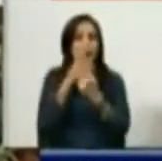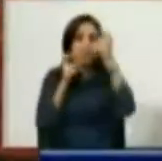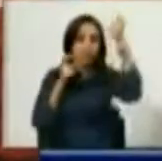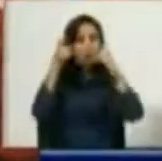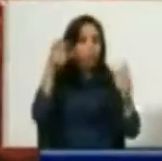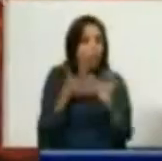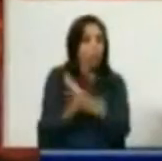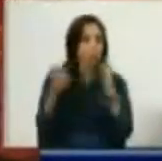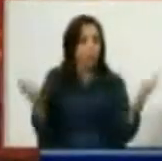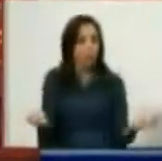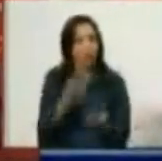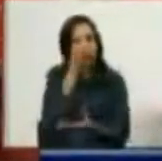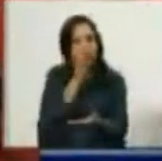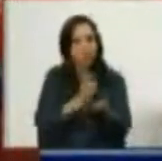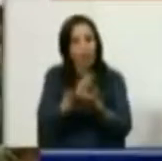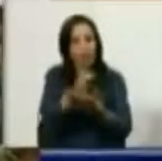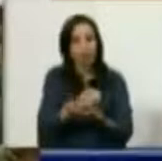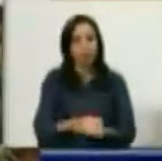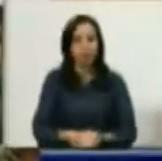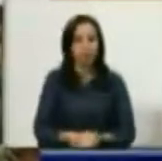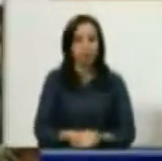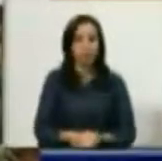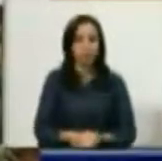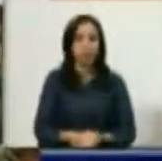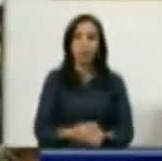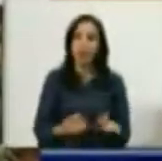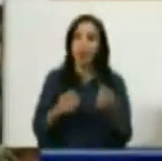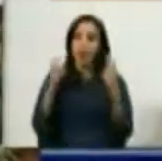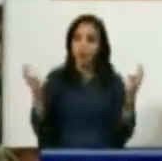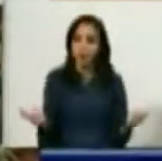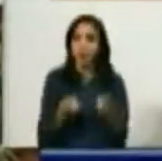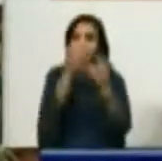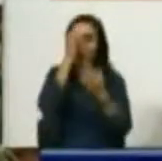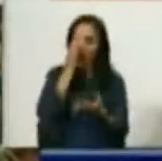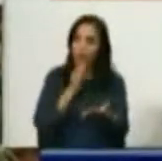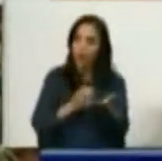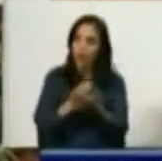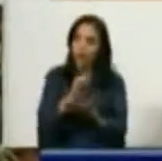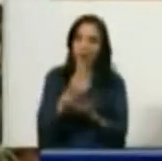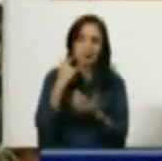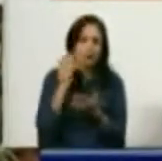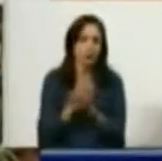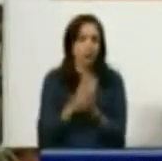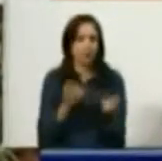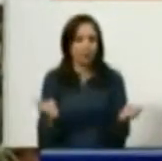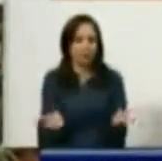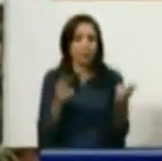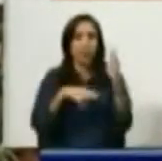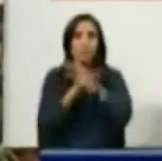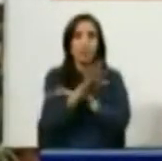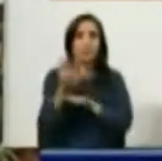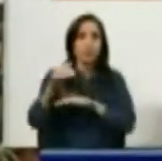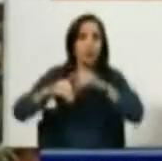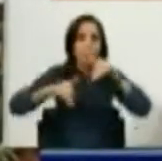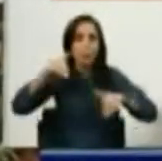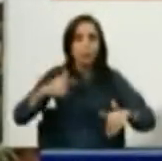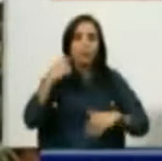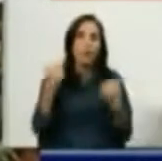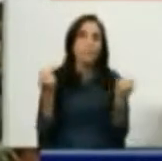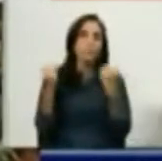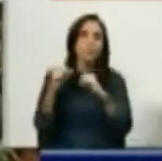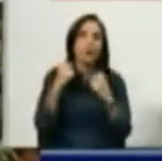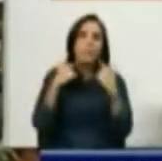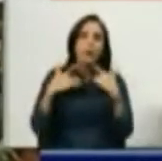es Victoria y lealtad hemos obtenido Victoria tras Victoria veinticinco elecciones hemos perdido Solo